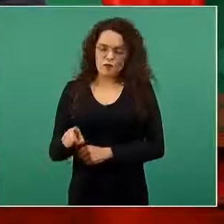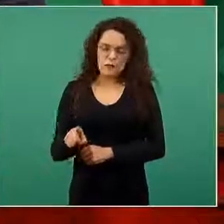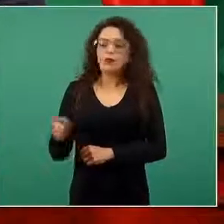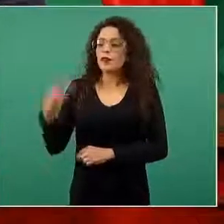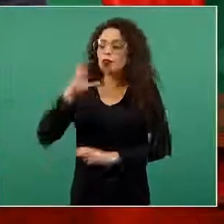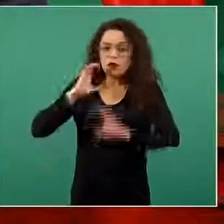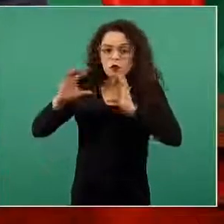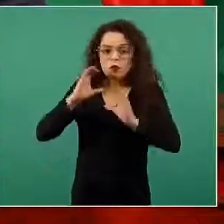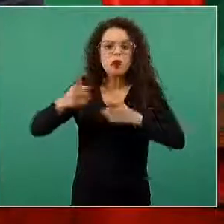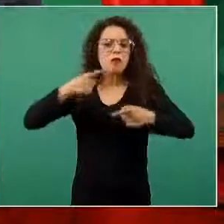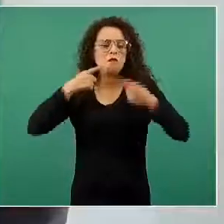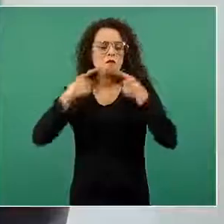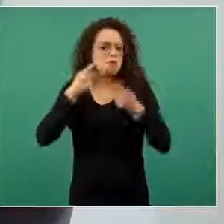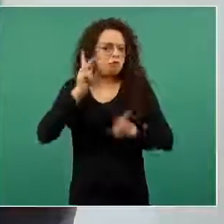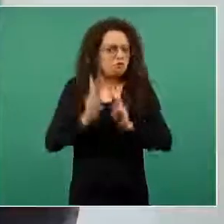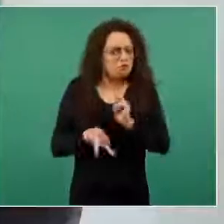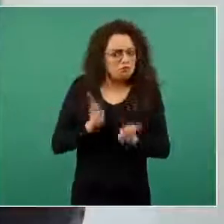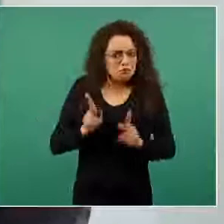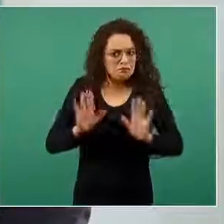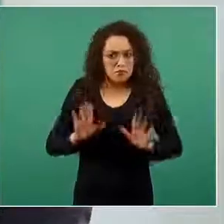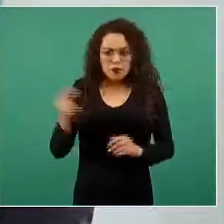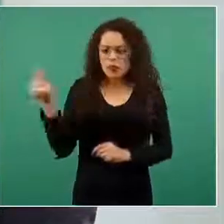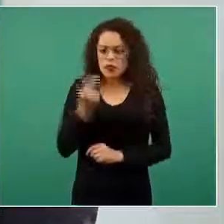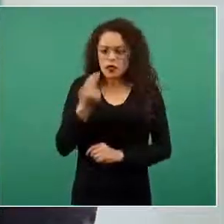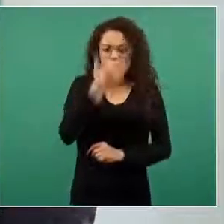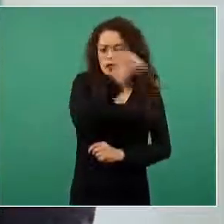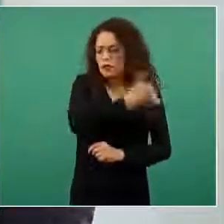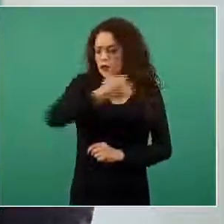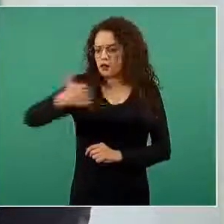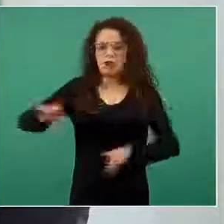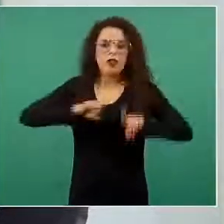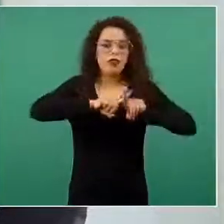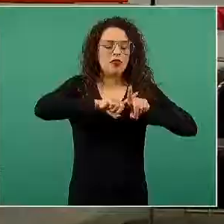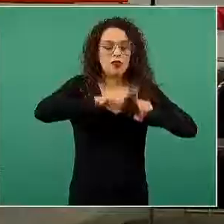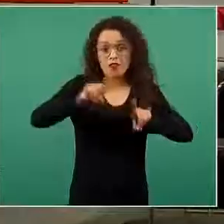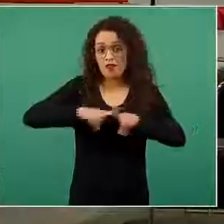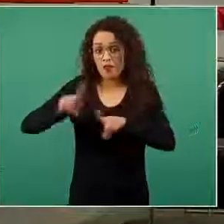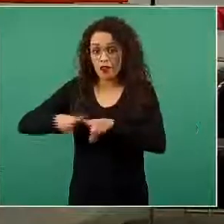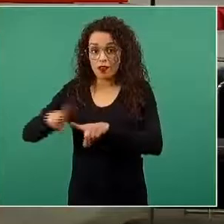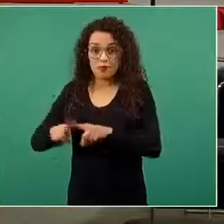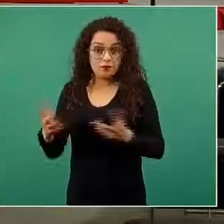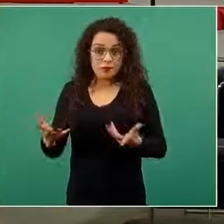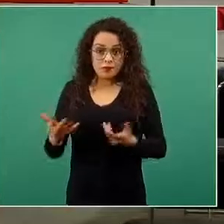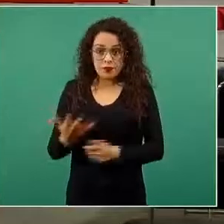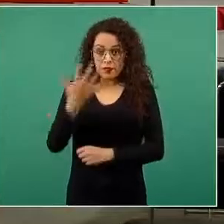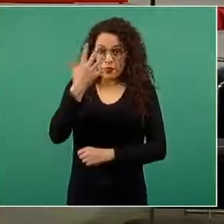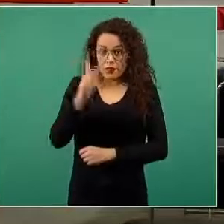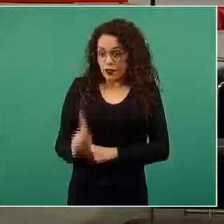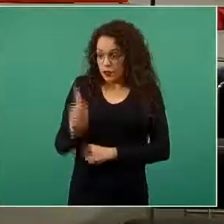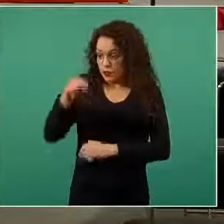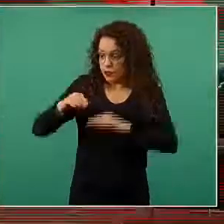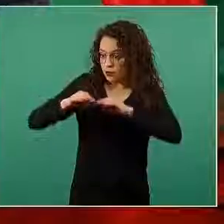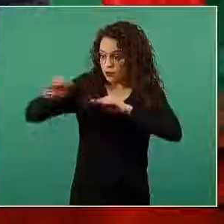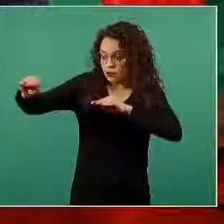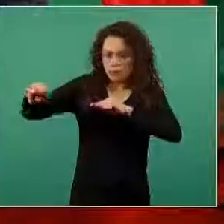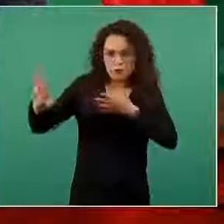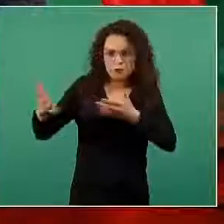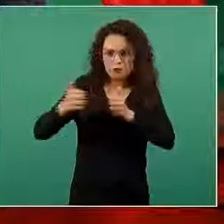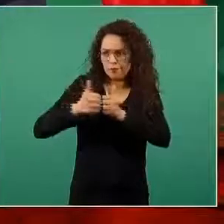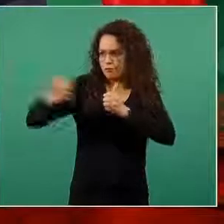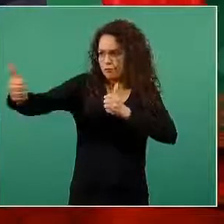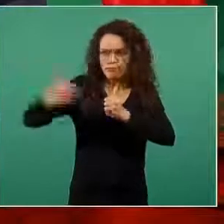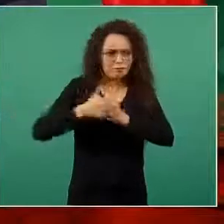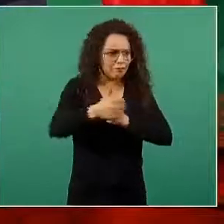podamos entender, como bien dice el doctor, las necesidades son muy distintas de 5 kilómetros de distancia. Entonces, cuando